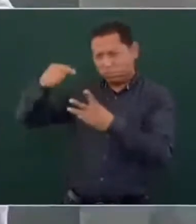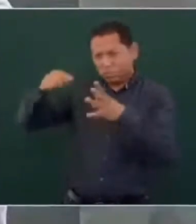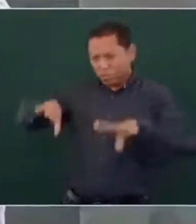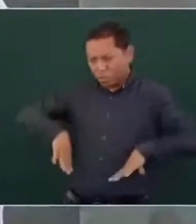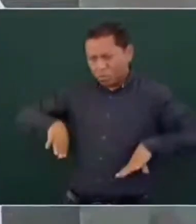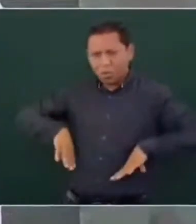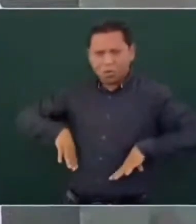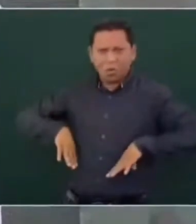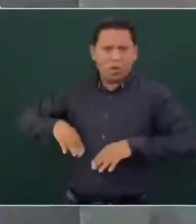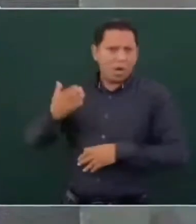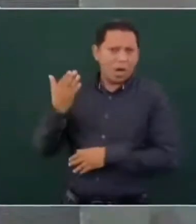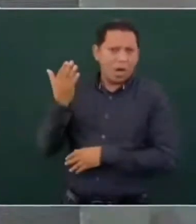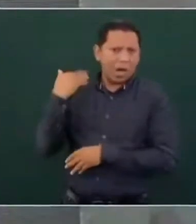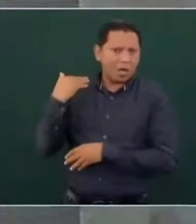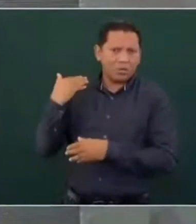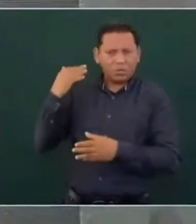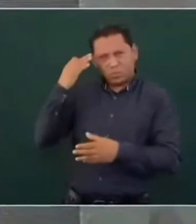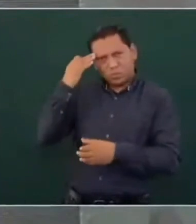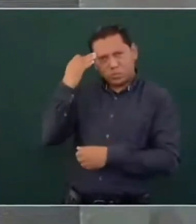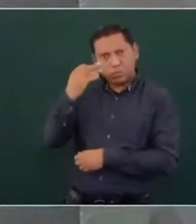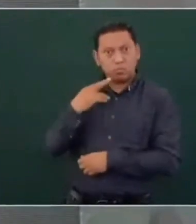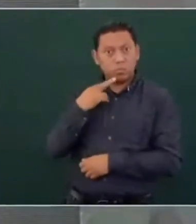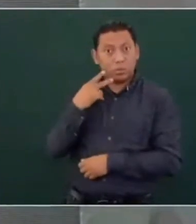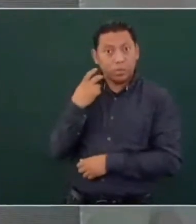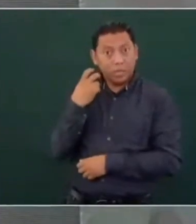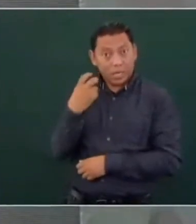por nuestro pasado.